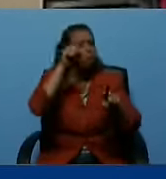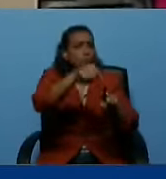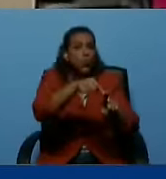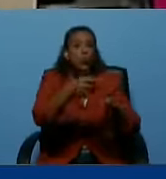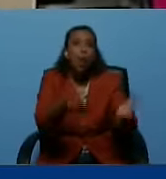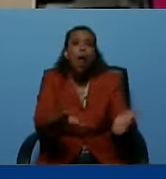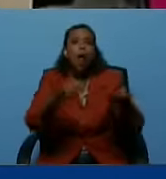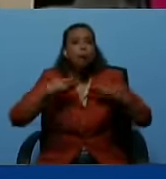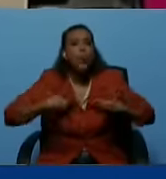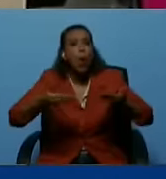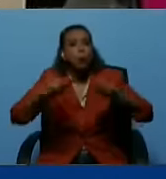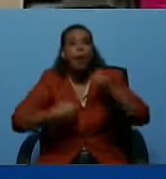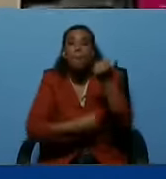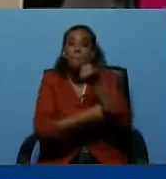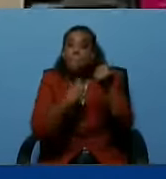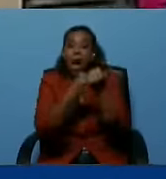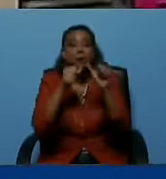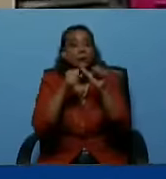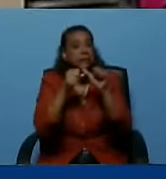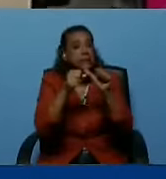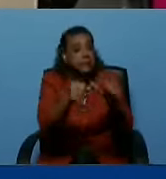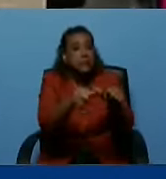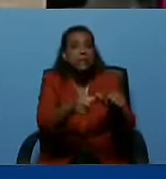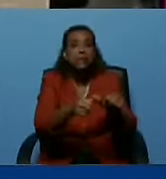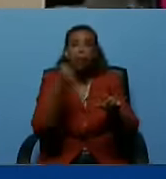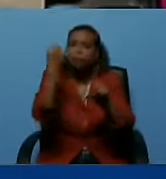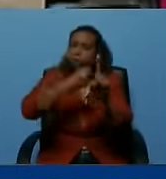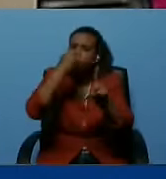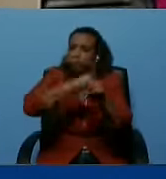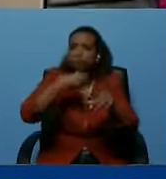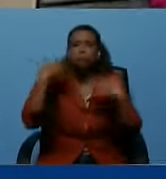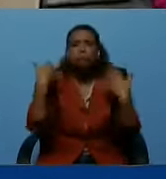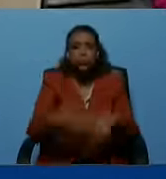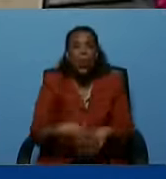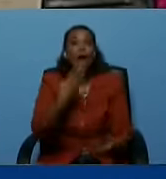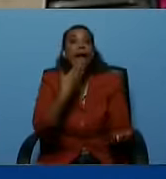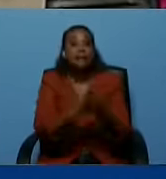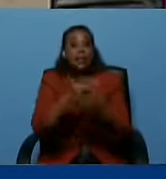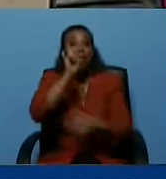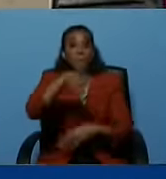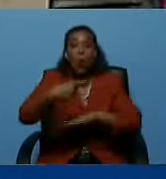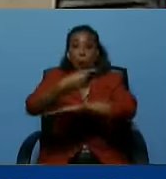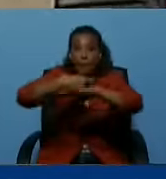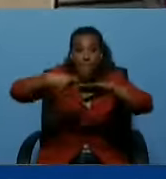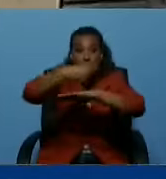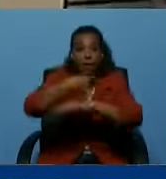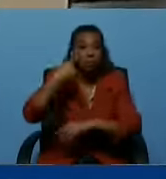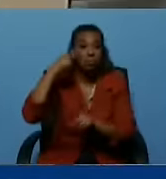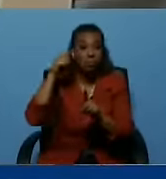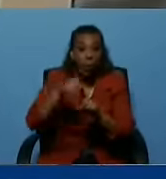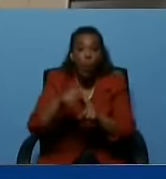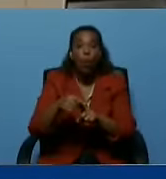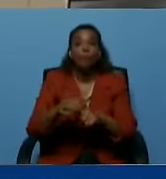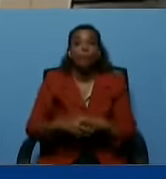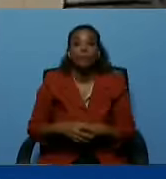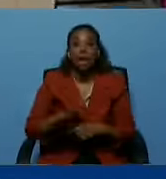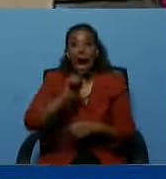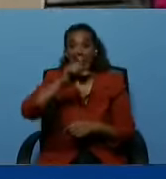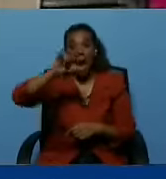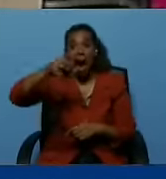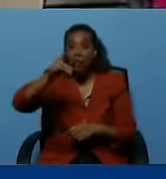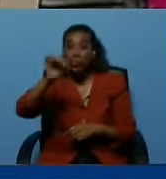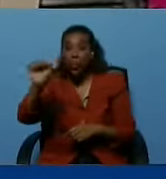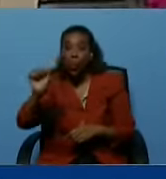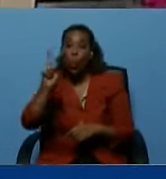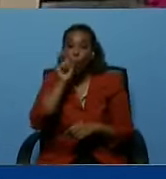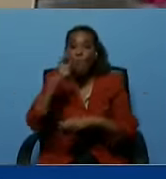su granito de arena para seguir adelante y echar para adelante. Y agradecido también con el gobernador Alejandro Terán, que también nos ha